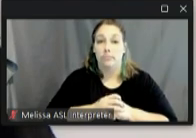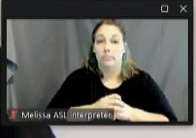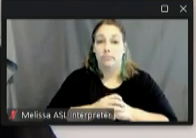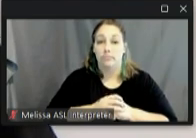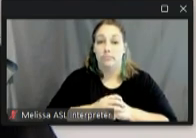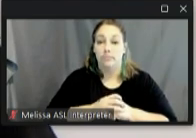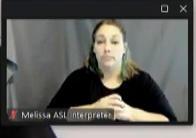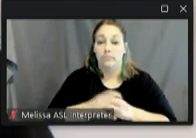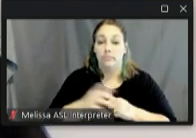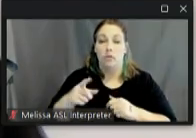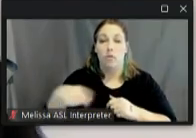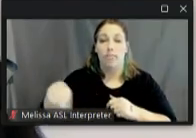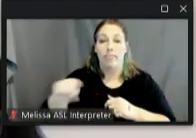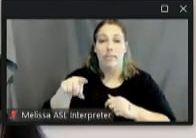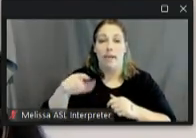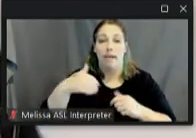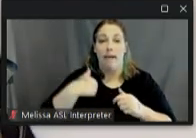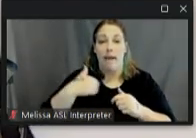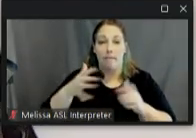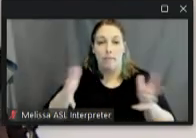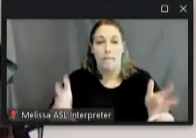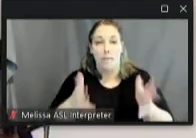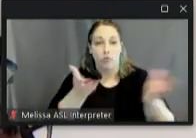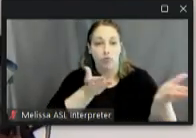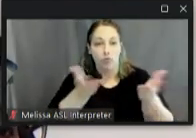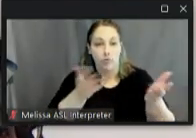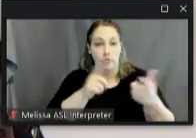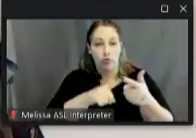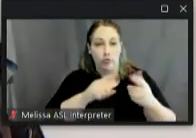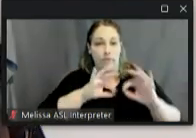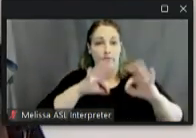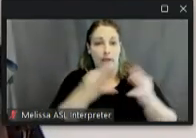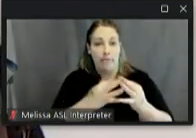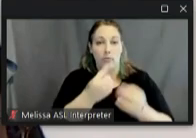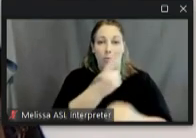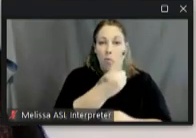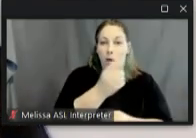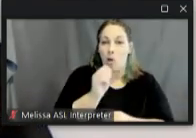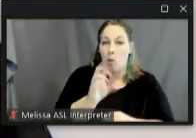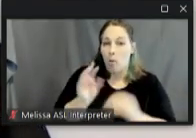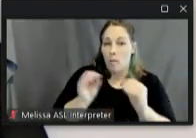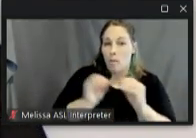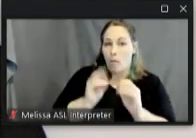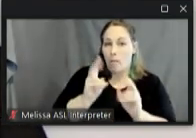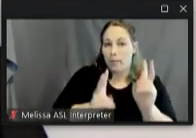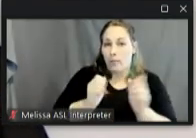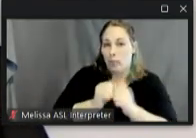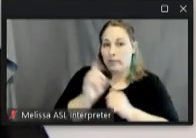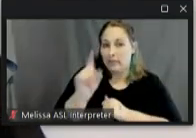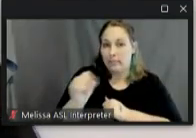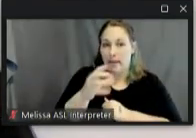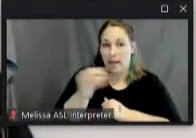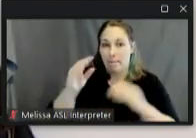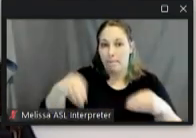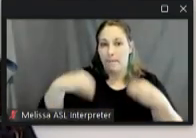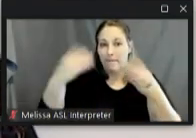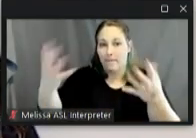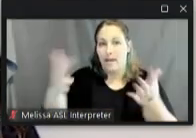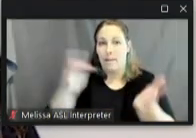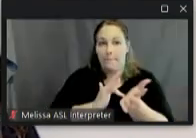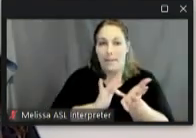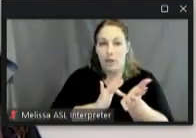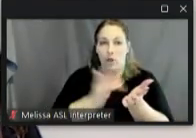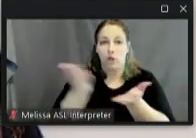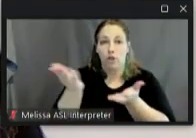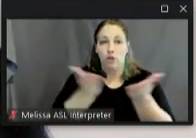varias personas con discapacidad a través de transferencias condicionadas, atención médica, ayudas sociales y bonos. Cedo